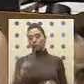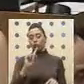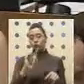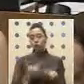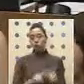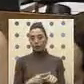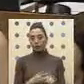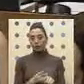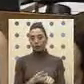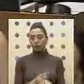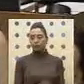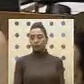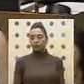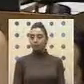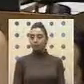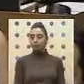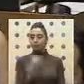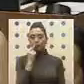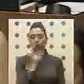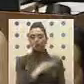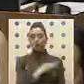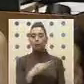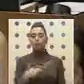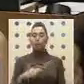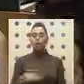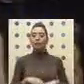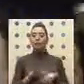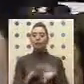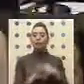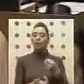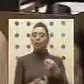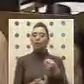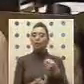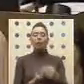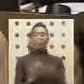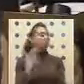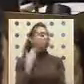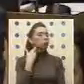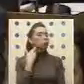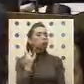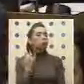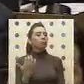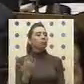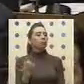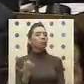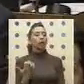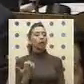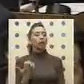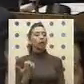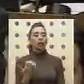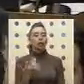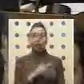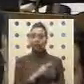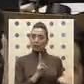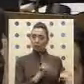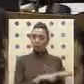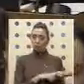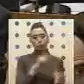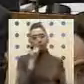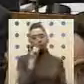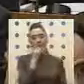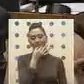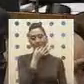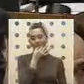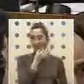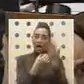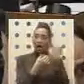más al ministro de Hacienda el por qué, si se trata de un impuesto verde que adquirió